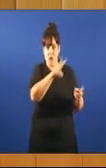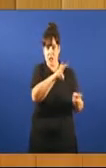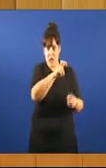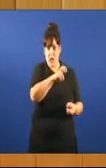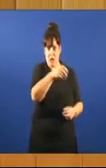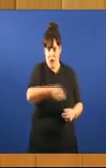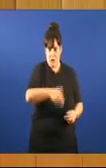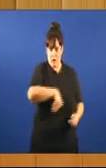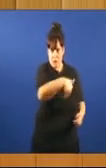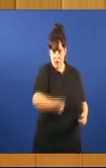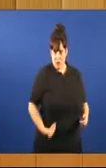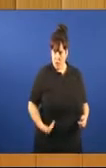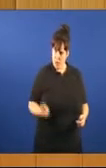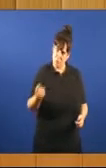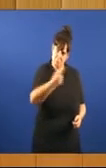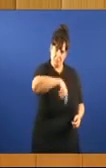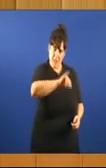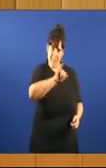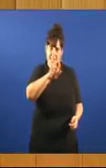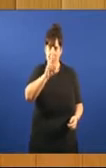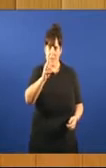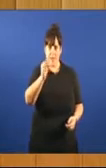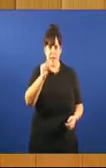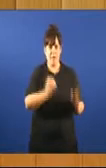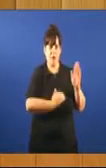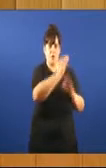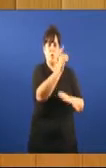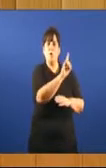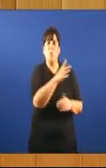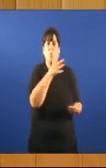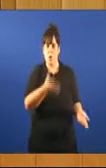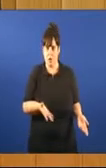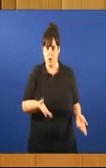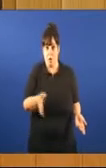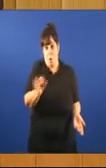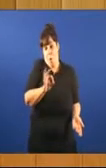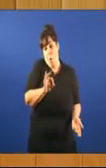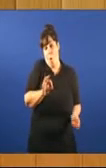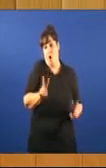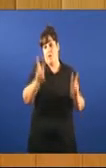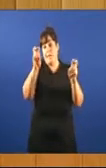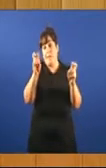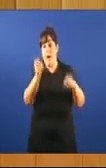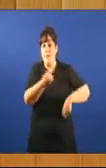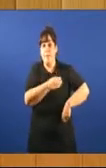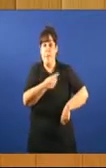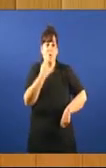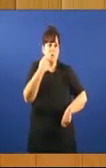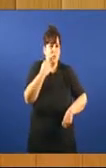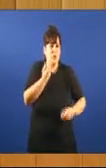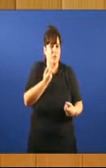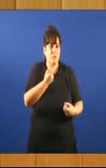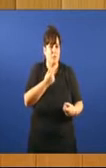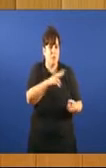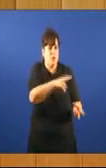non establece un imposto sobre as grandes superficies comerciais ou sobre os depósitos bancarios? O Bloque Nacionalista Galego ten